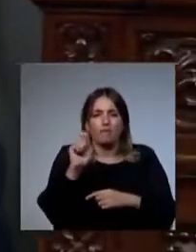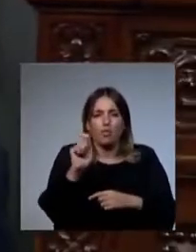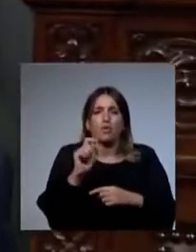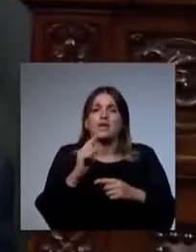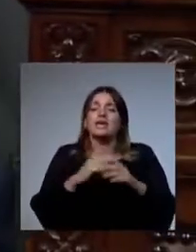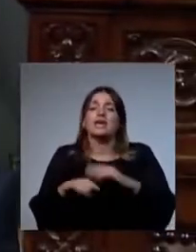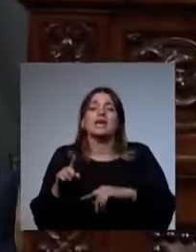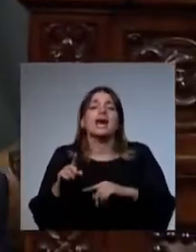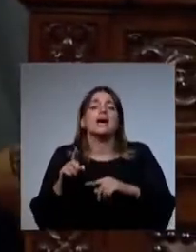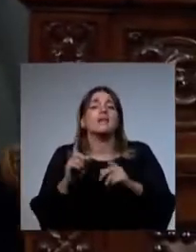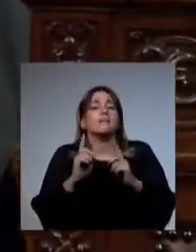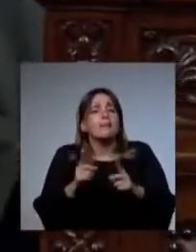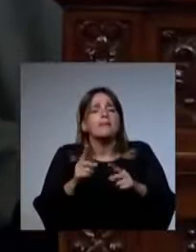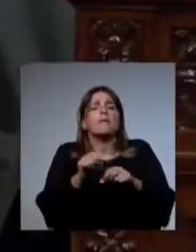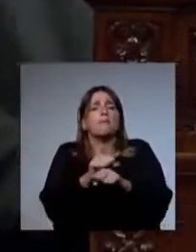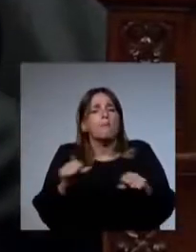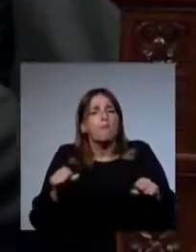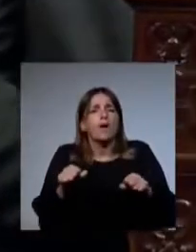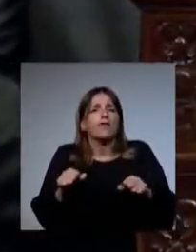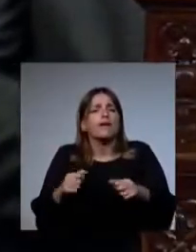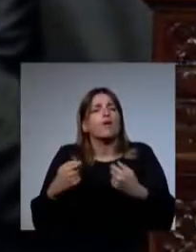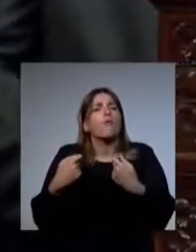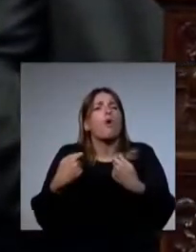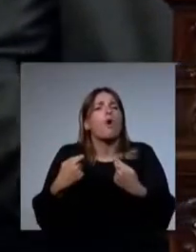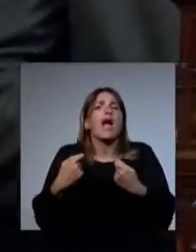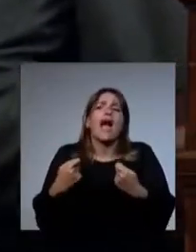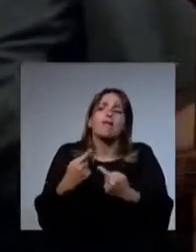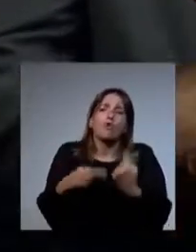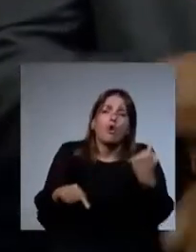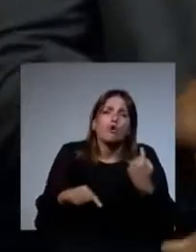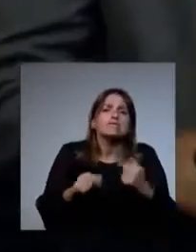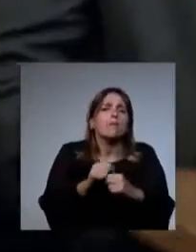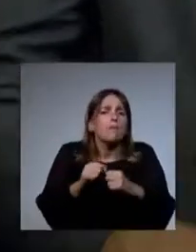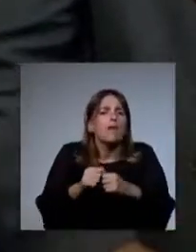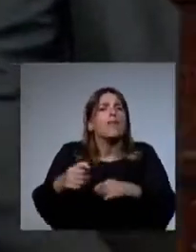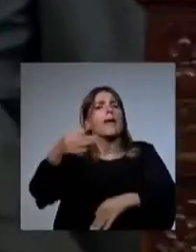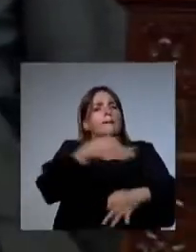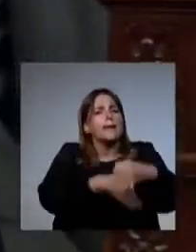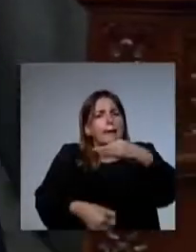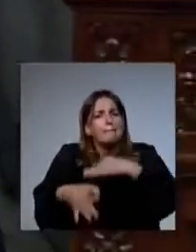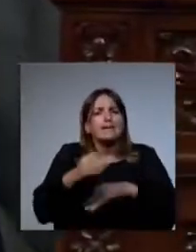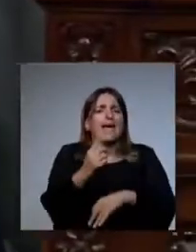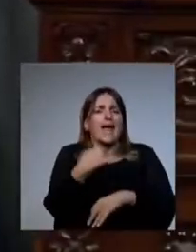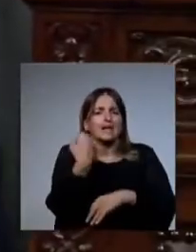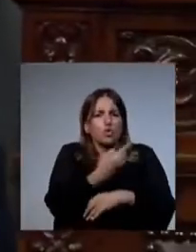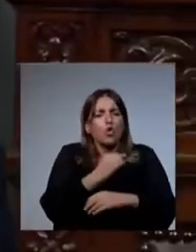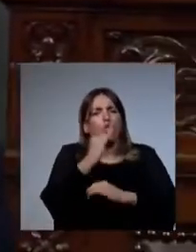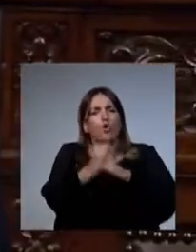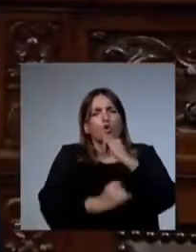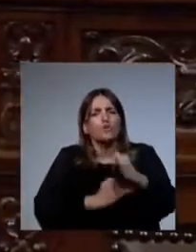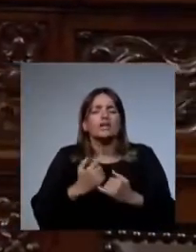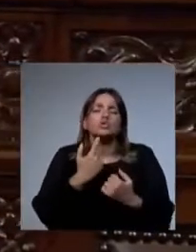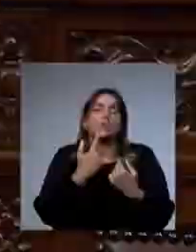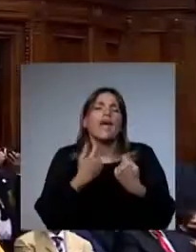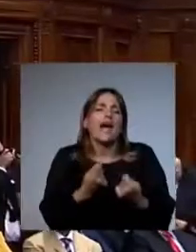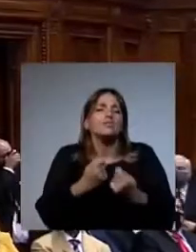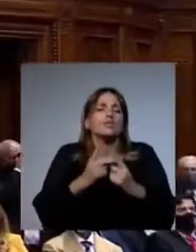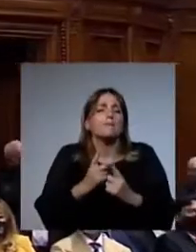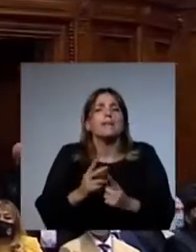rindan debida cuenta de sus operaciones y resultados a los contribuyentes.